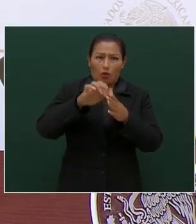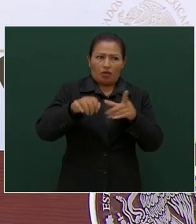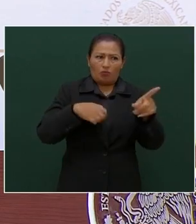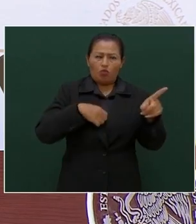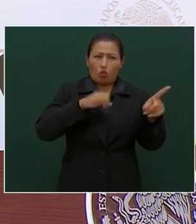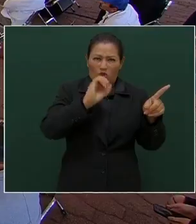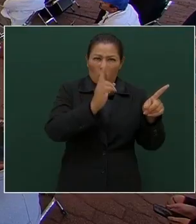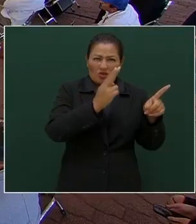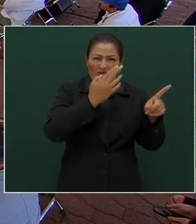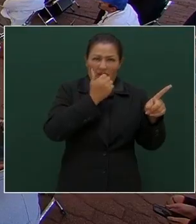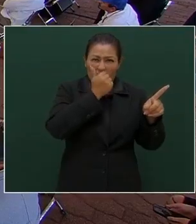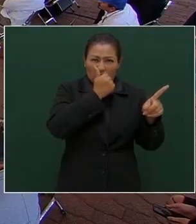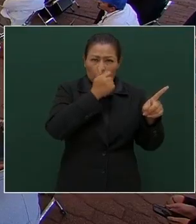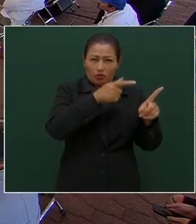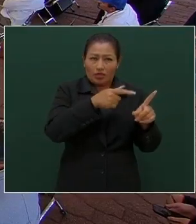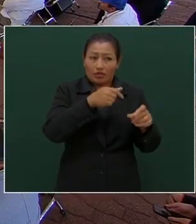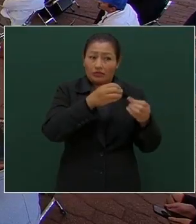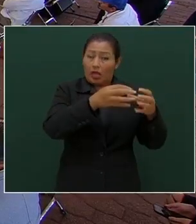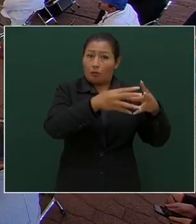jóvenes.